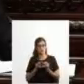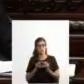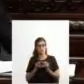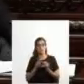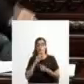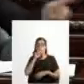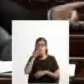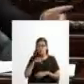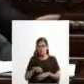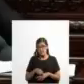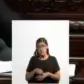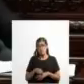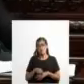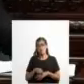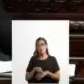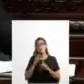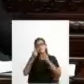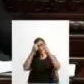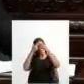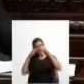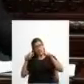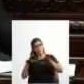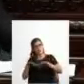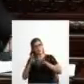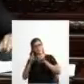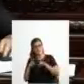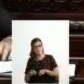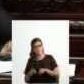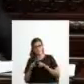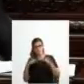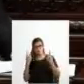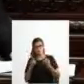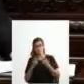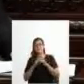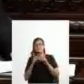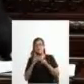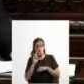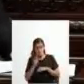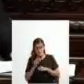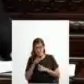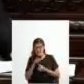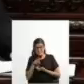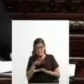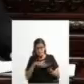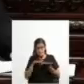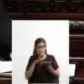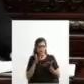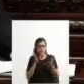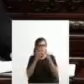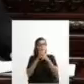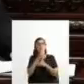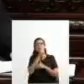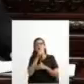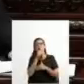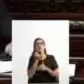los de Montevideo y los del campo todos si no logran ver eso no van a encontrar las